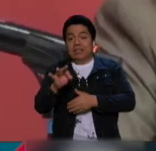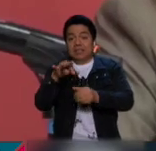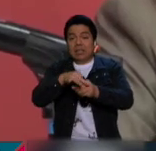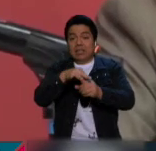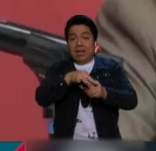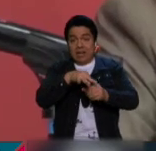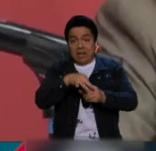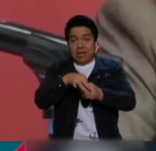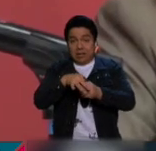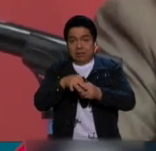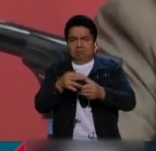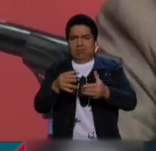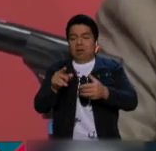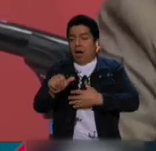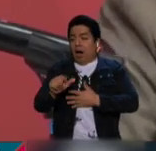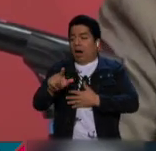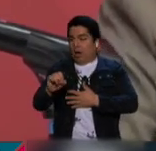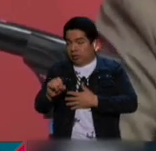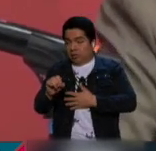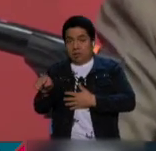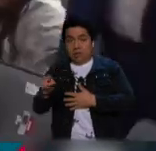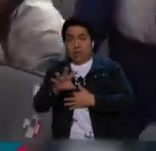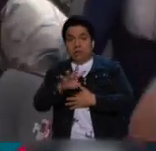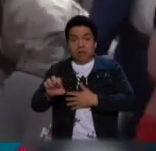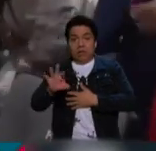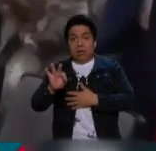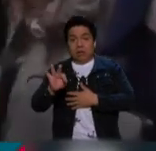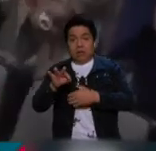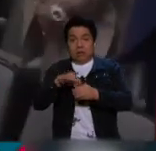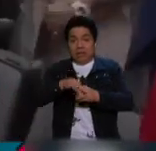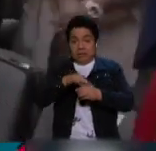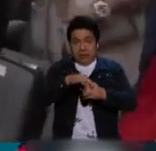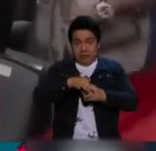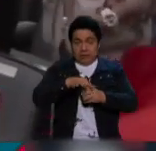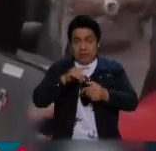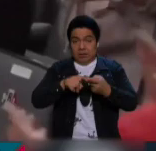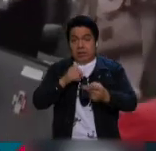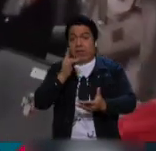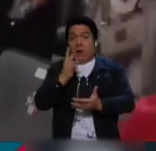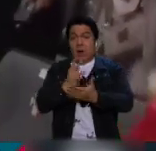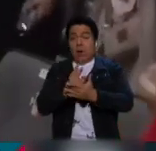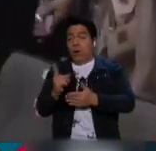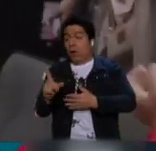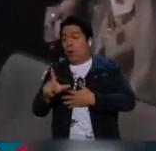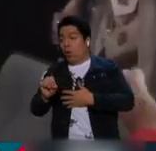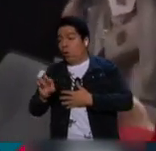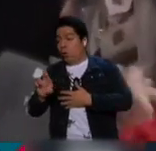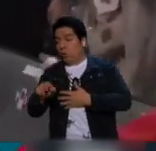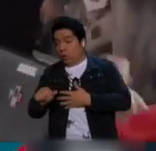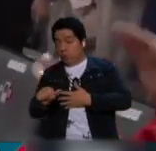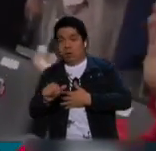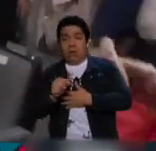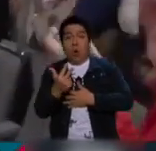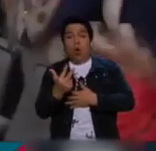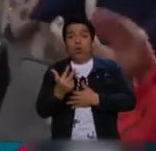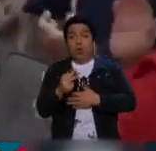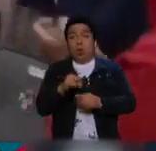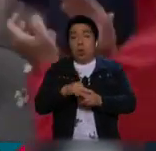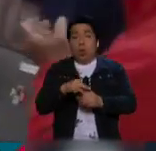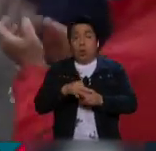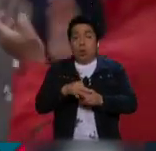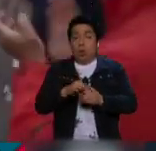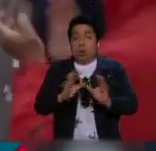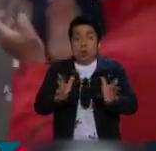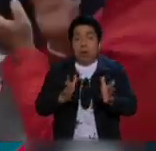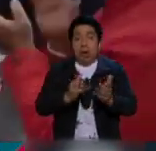votos. La fórmula de Alito Moreno obtuvo 440 votos y su única rival, Lorena Piñón, solo obtuvo 8. Con esta